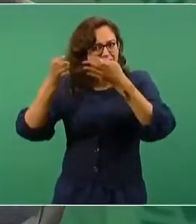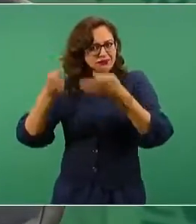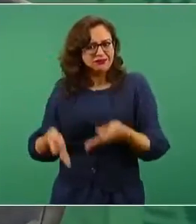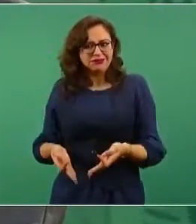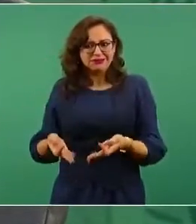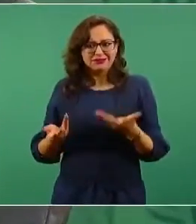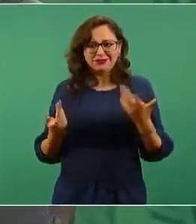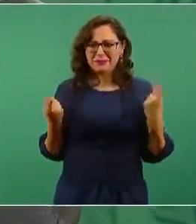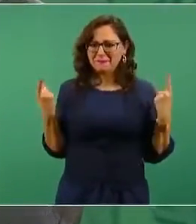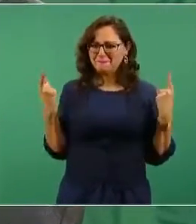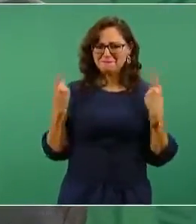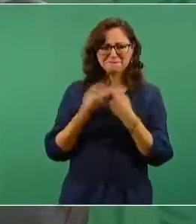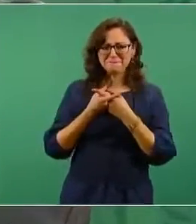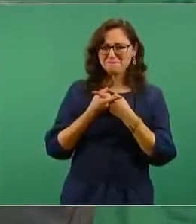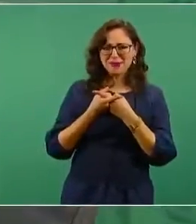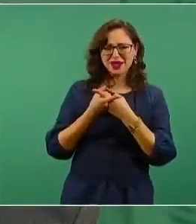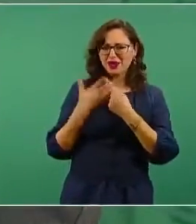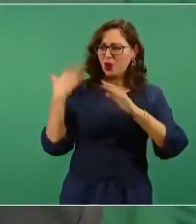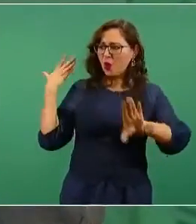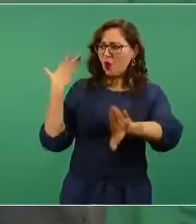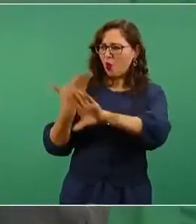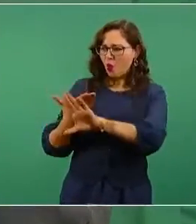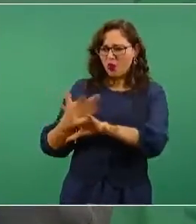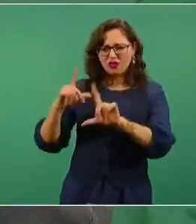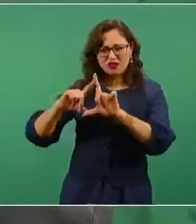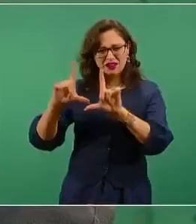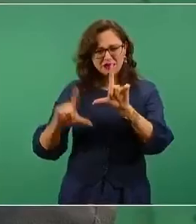contrario pues al interés nacional.